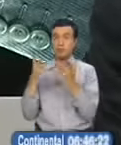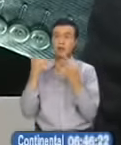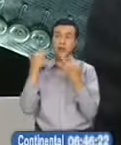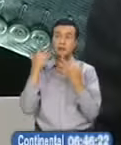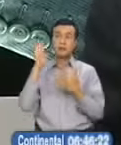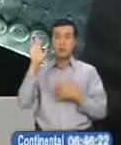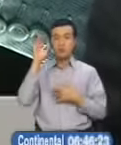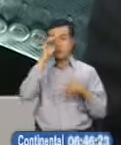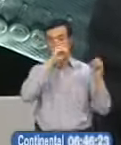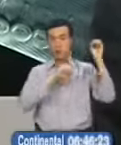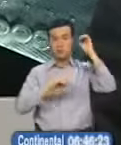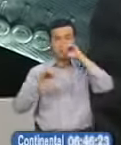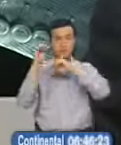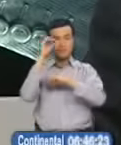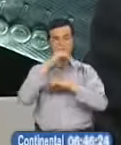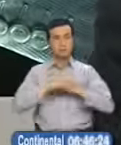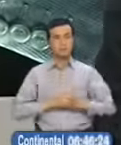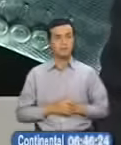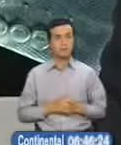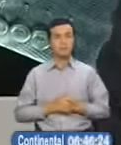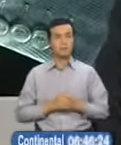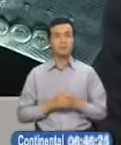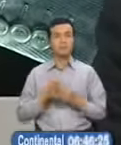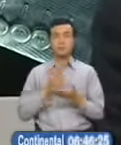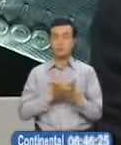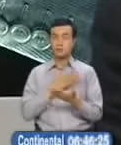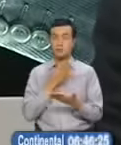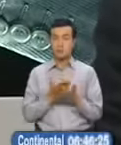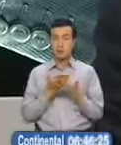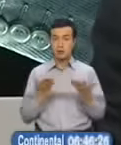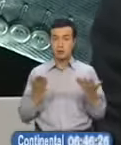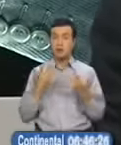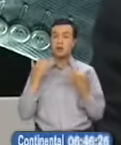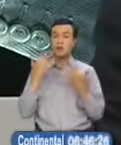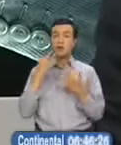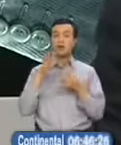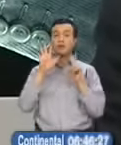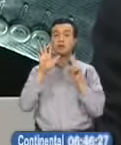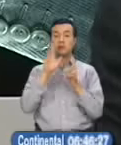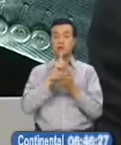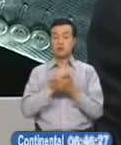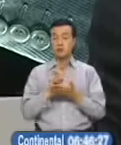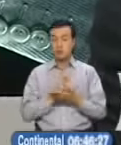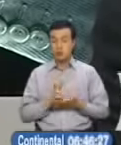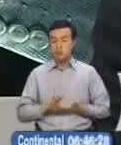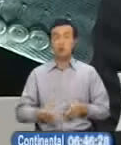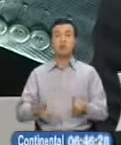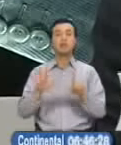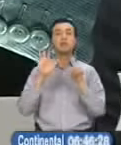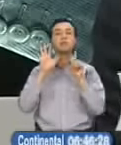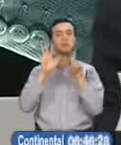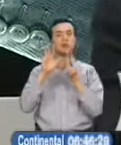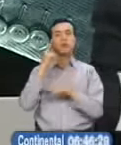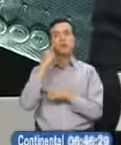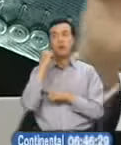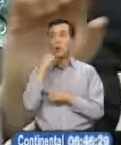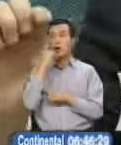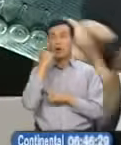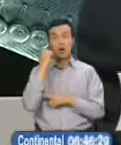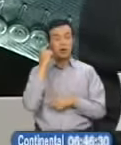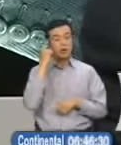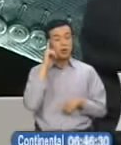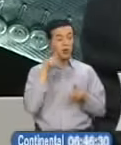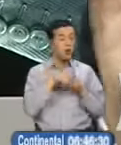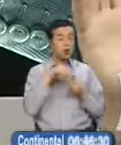las debidas observaciones. Con esas traducciones hay que esperar 6 semanas a que haya algún tipo de oposición